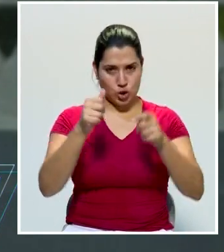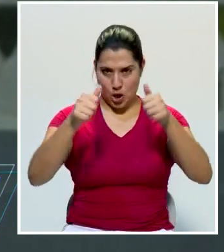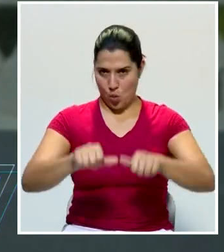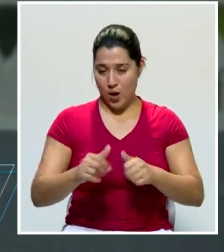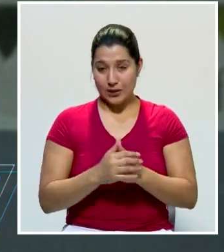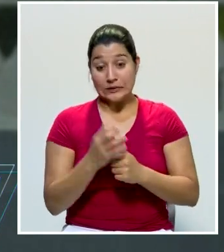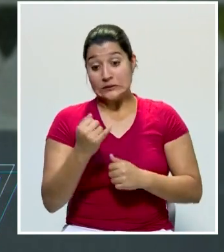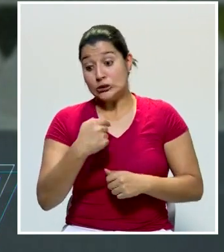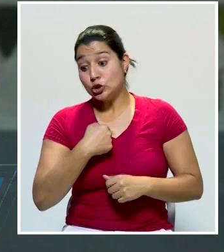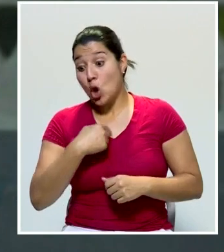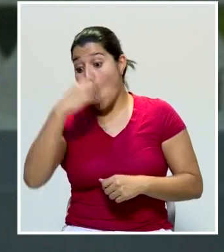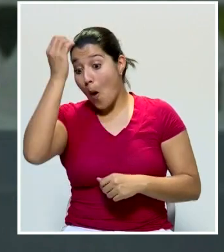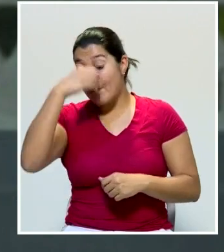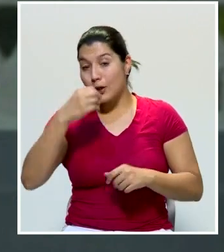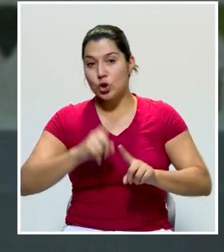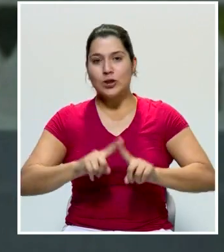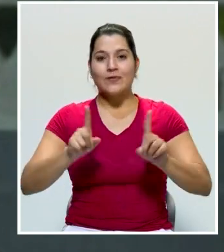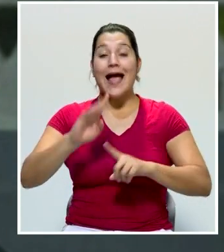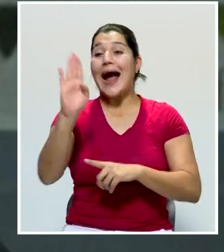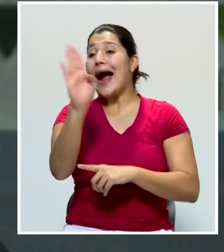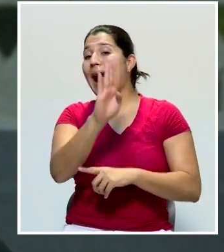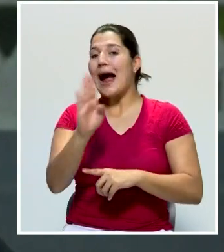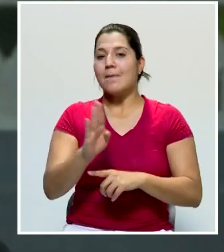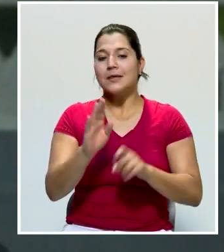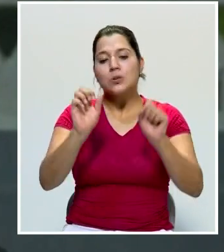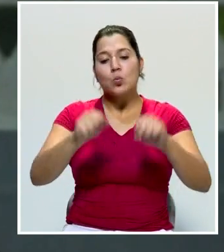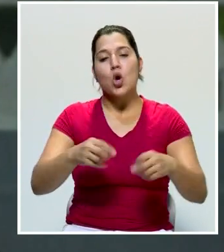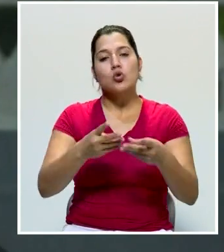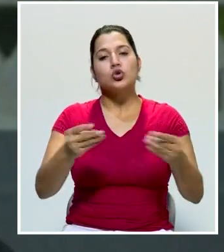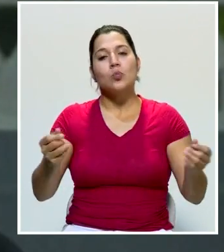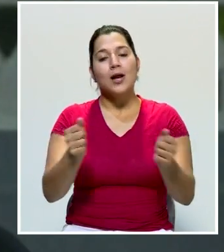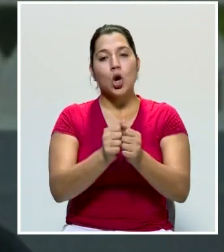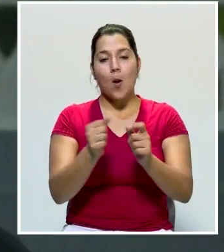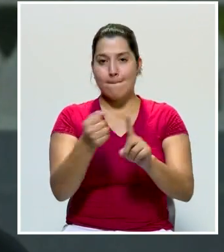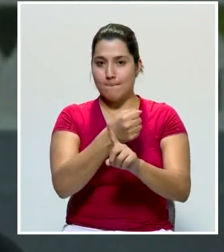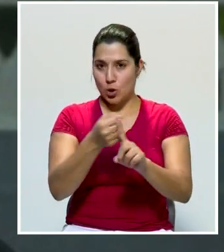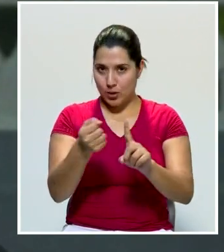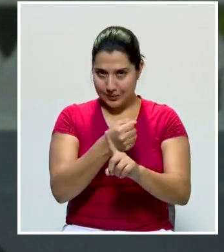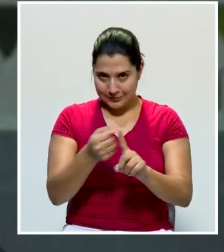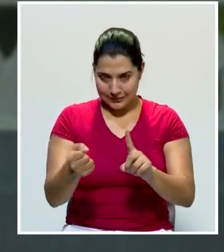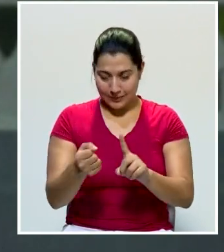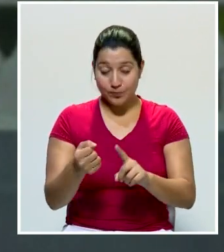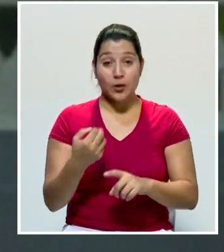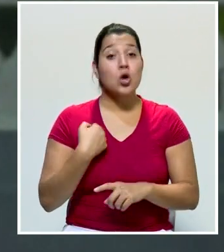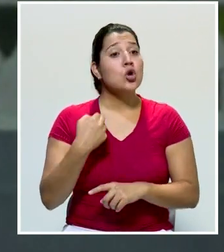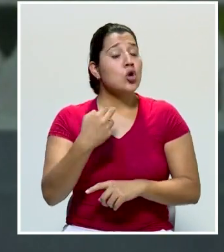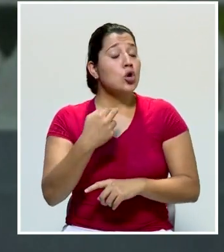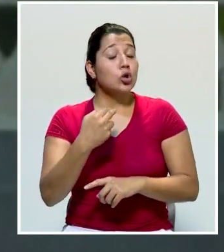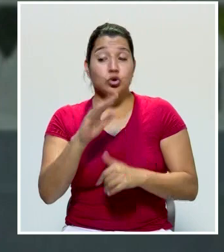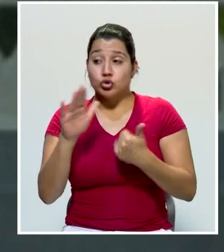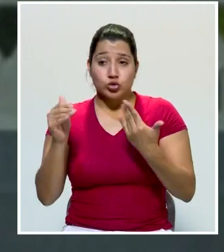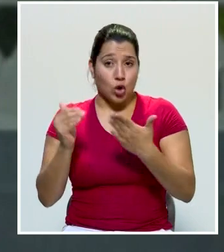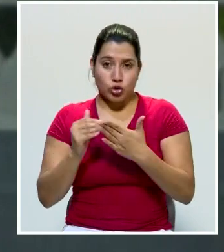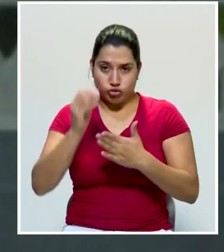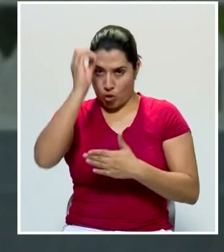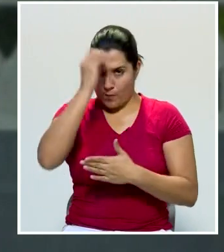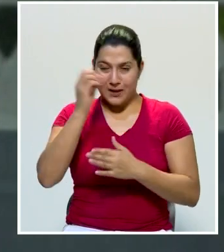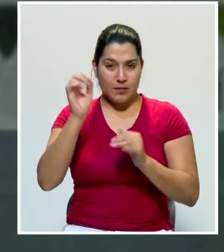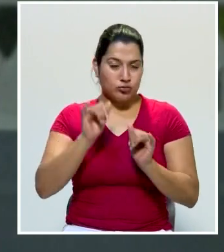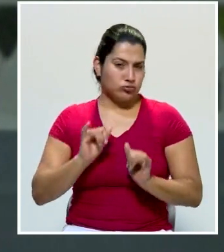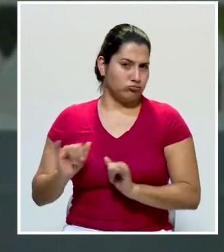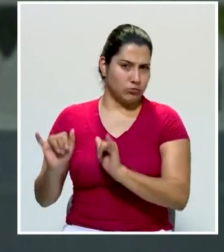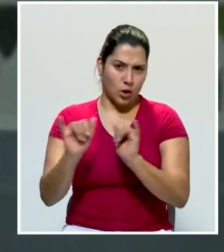punto de discrepancia, jamás puede ser a través de la violencia. En eso estamos en una sola línea